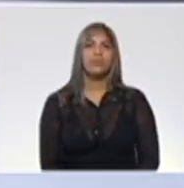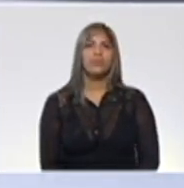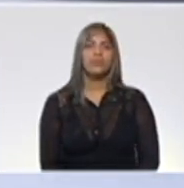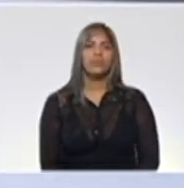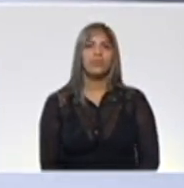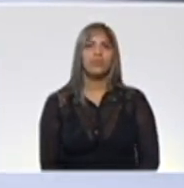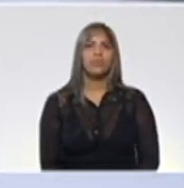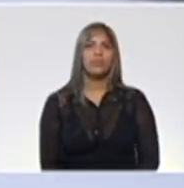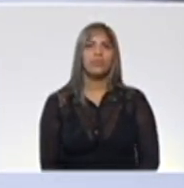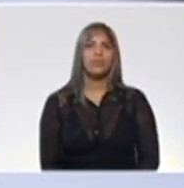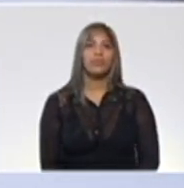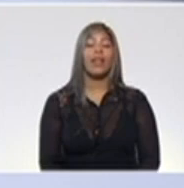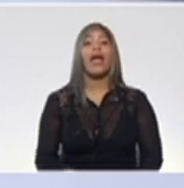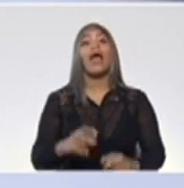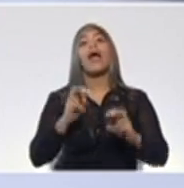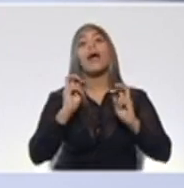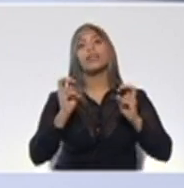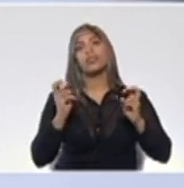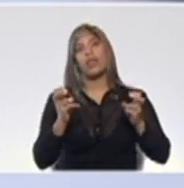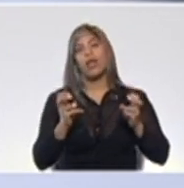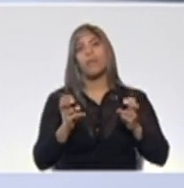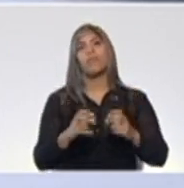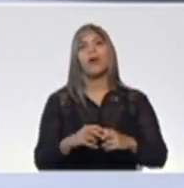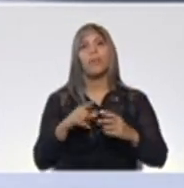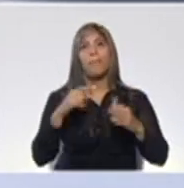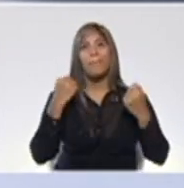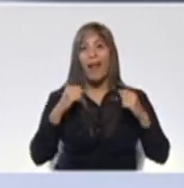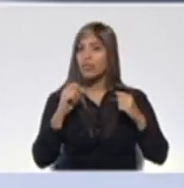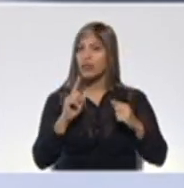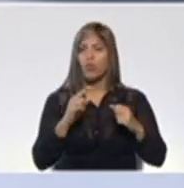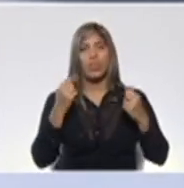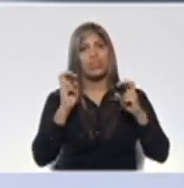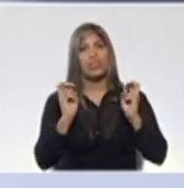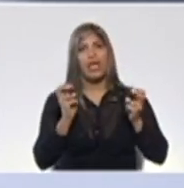La parte más teórica, pues, del ejercicio.